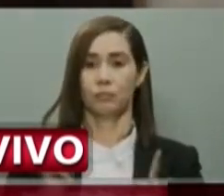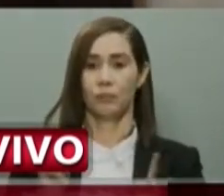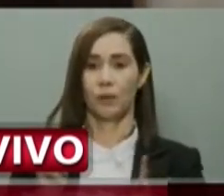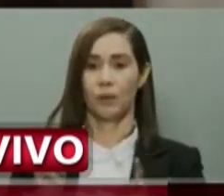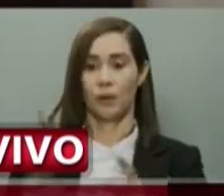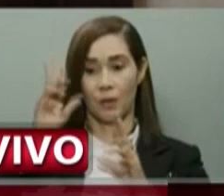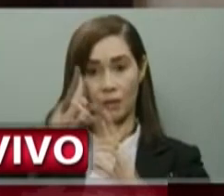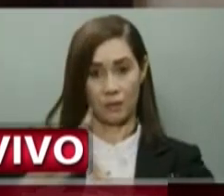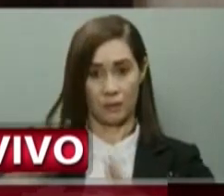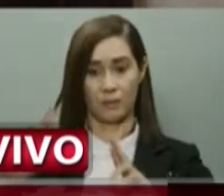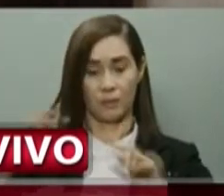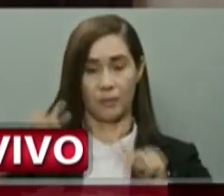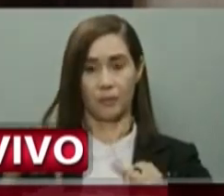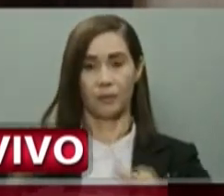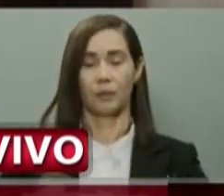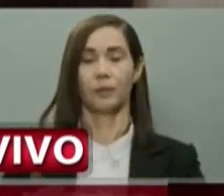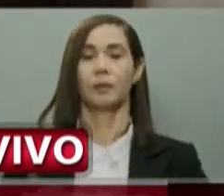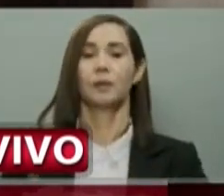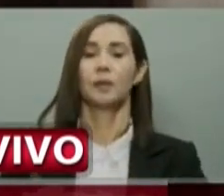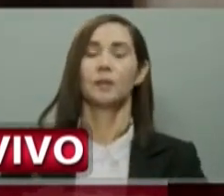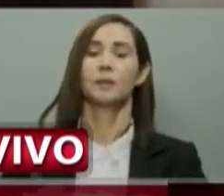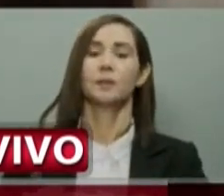imprudente en ese sentido.